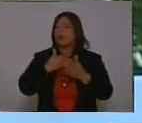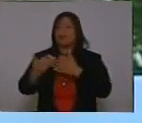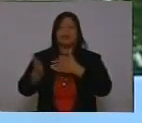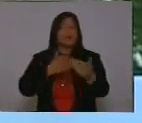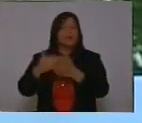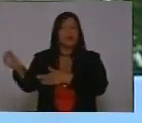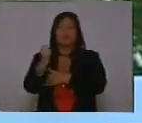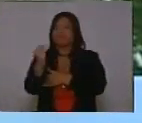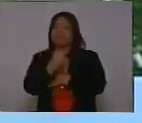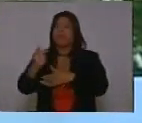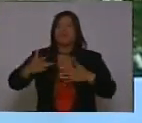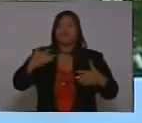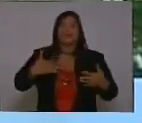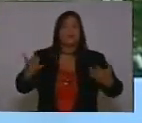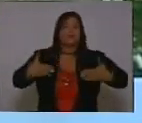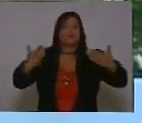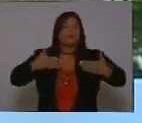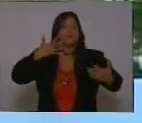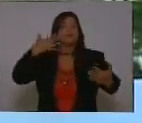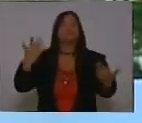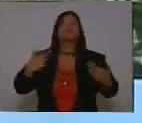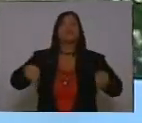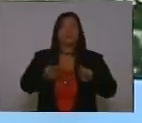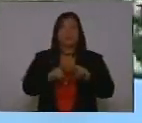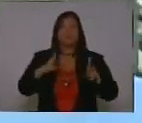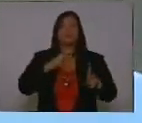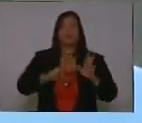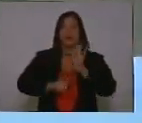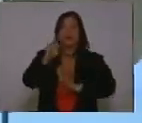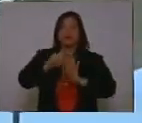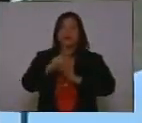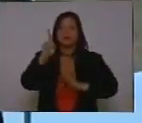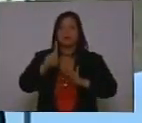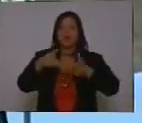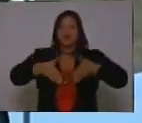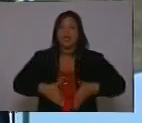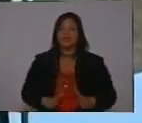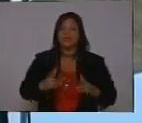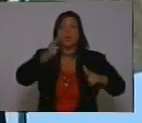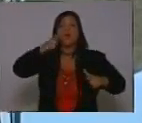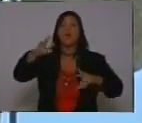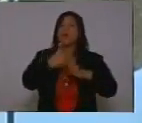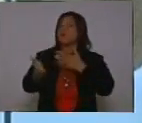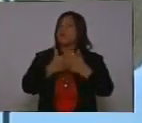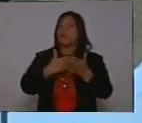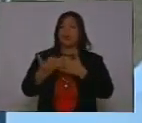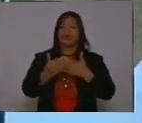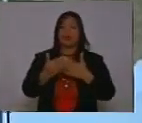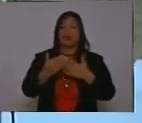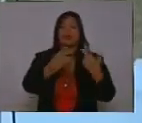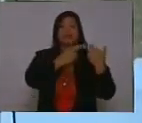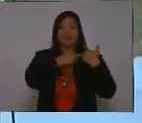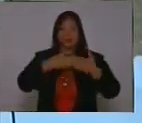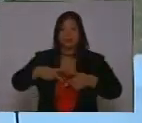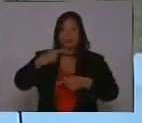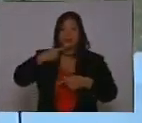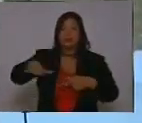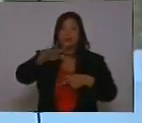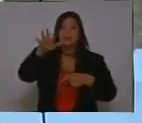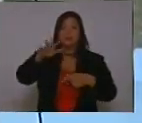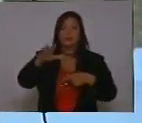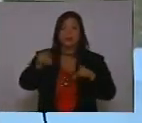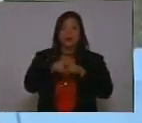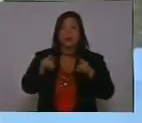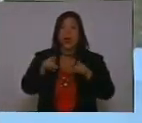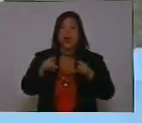trinchera, y sentirnos orgullosos de donde crecimos y de donde nacimos. Obviamente yo crecí en un hogar